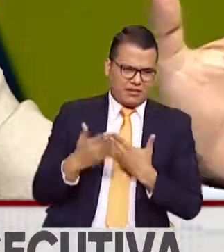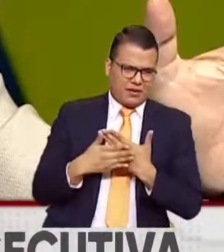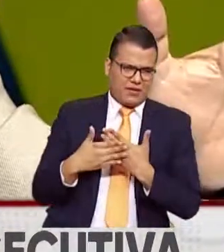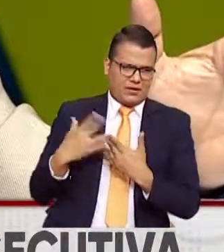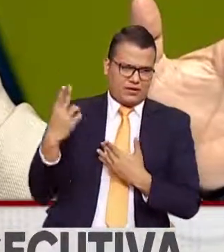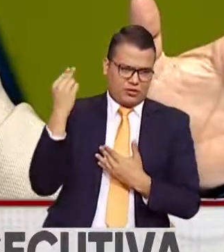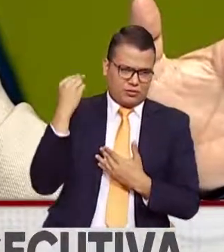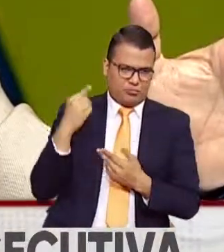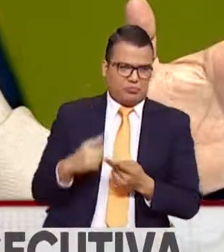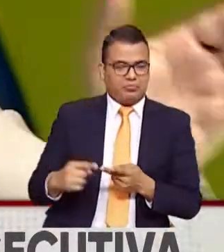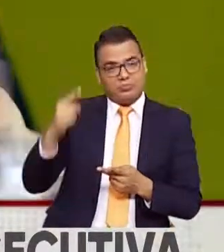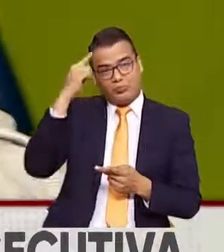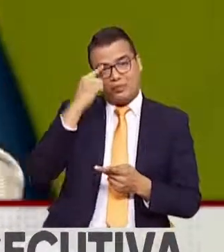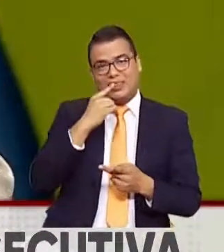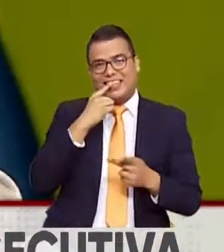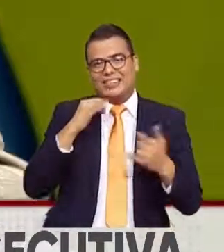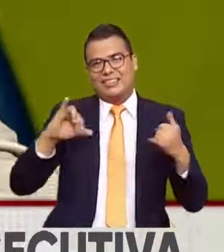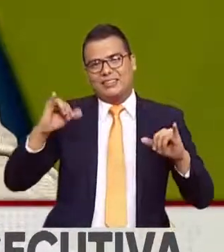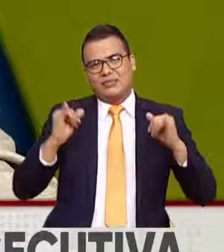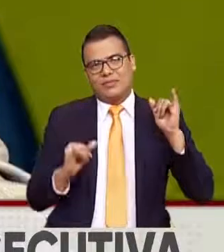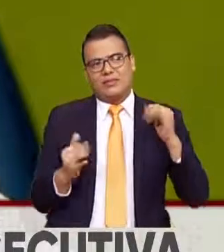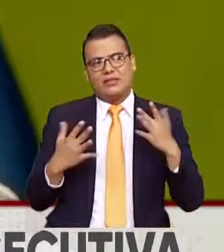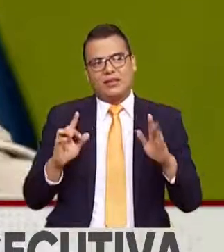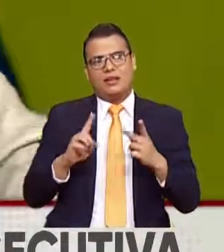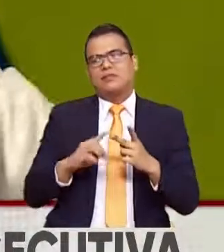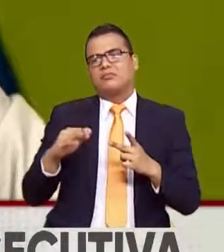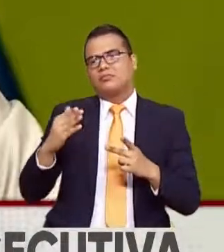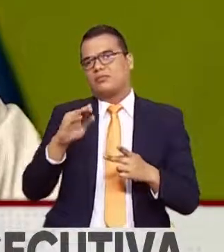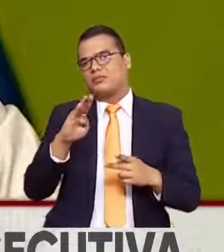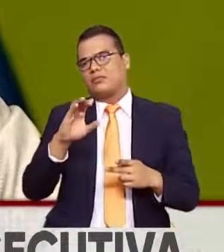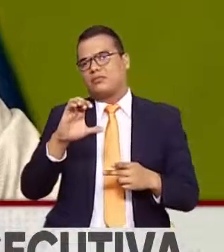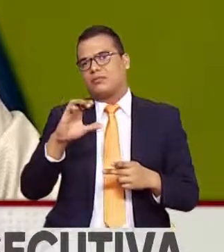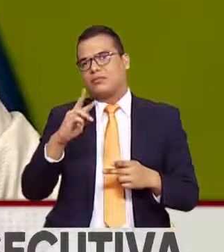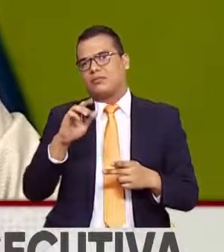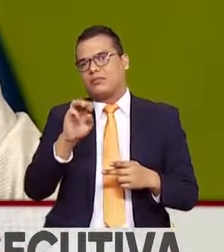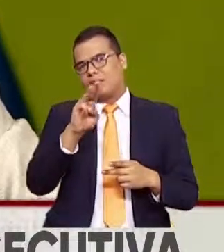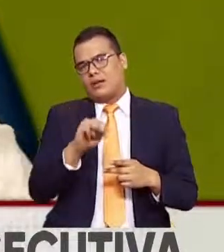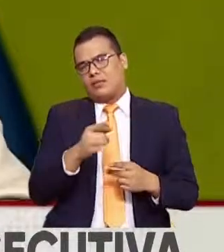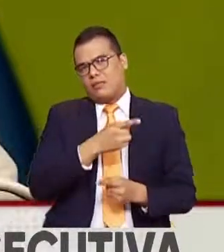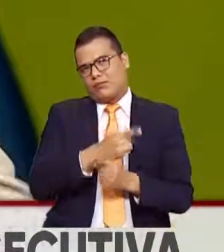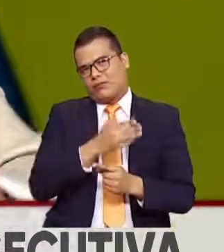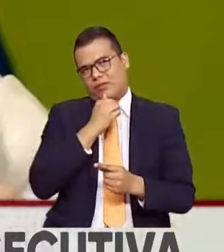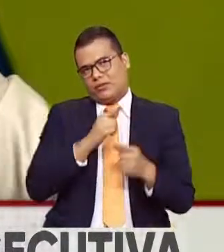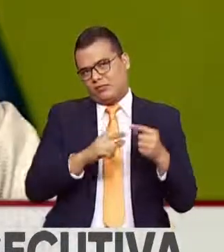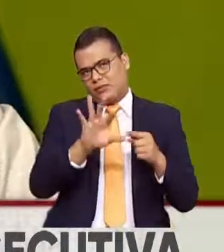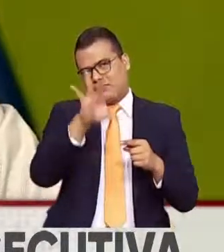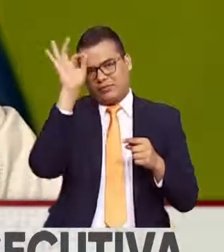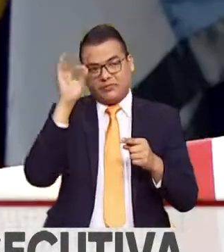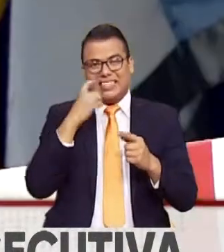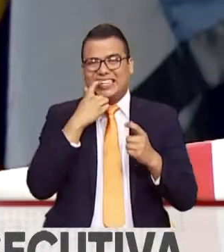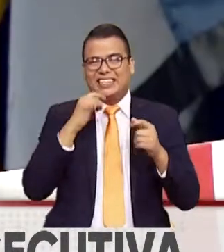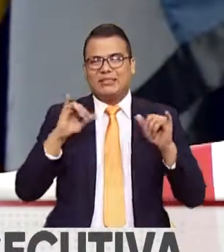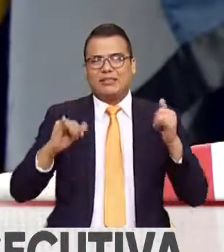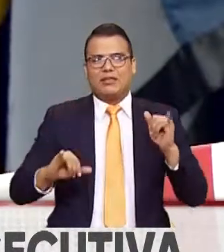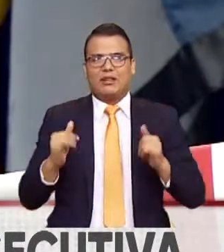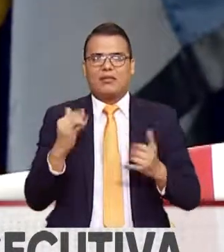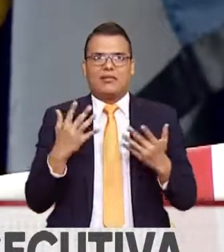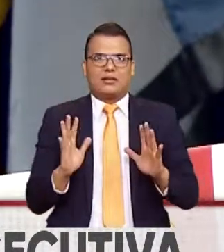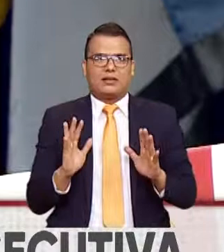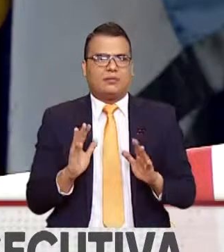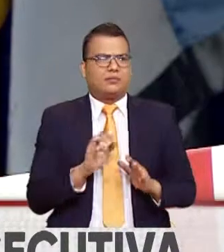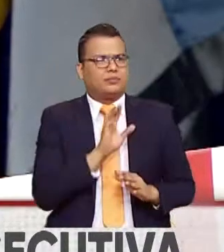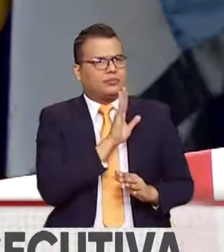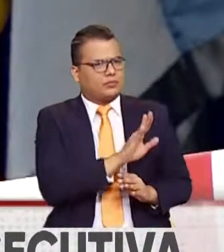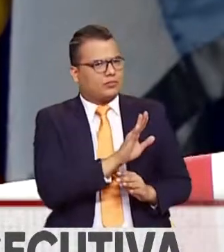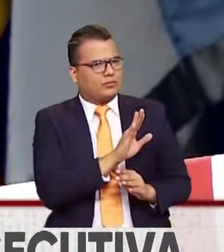optamos por ronaldinho y salió luego la oportunidad de beckham pero no se hizo no se produjo tuvo mucha influencia dentro de